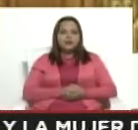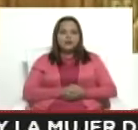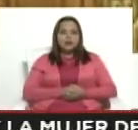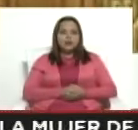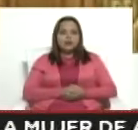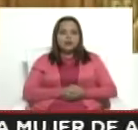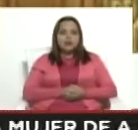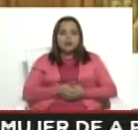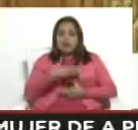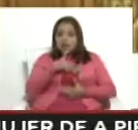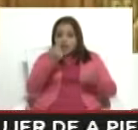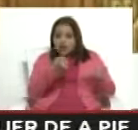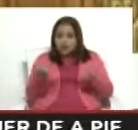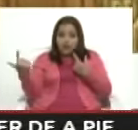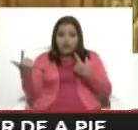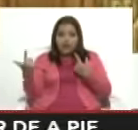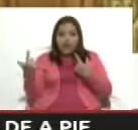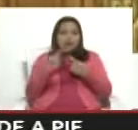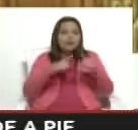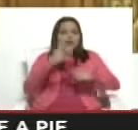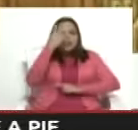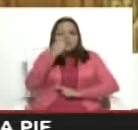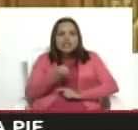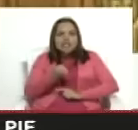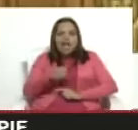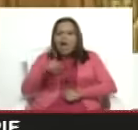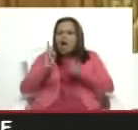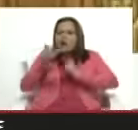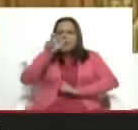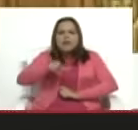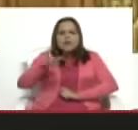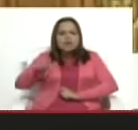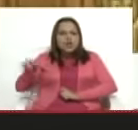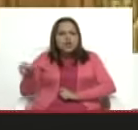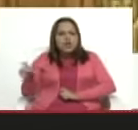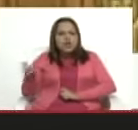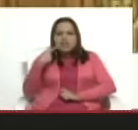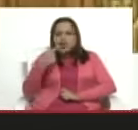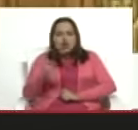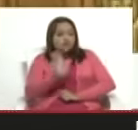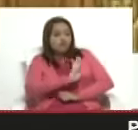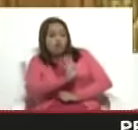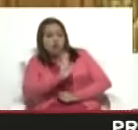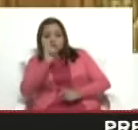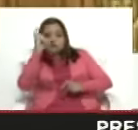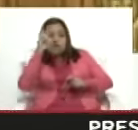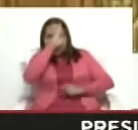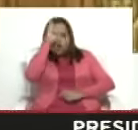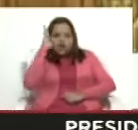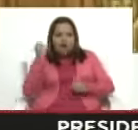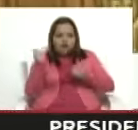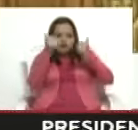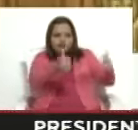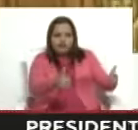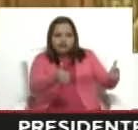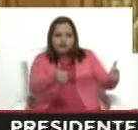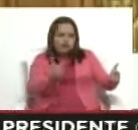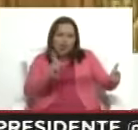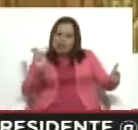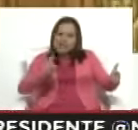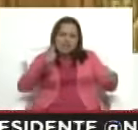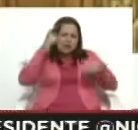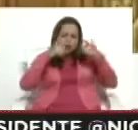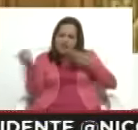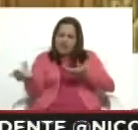Se lo iban a llevar, pero lo triste es que había gente que dijo, no, ya Chávez, ya Diosdado apareció, no hace falta que Chávez